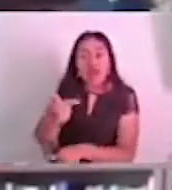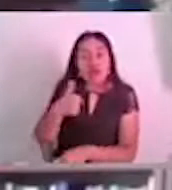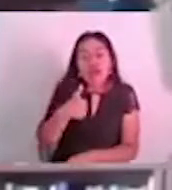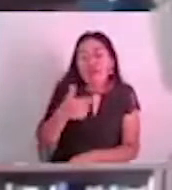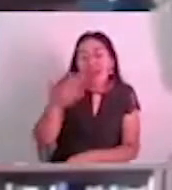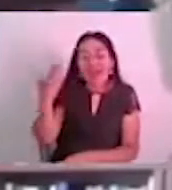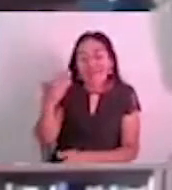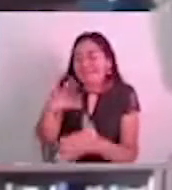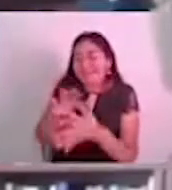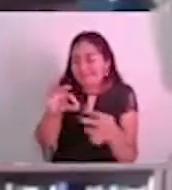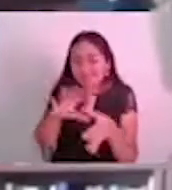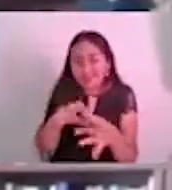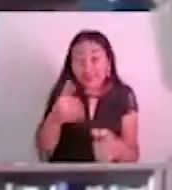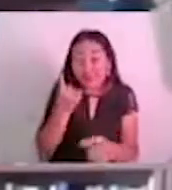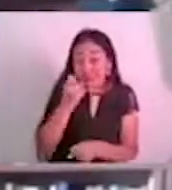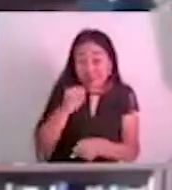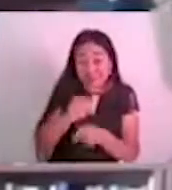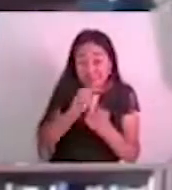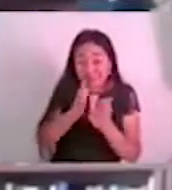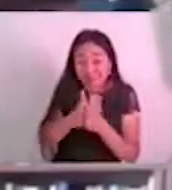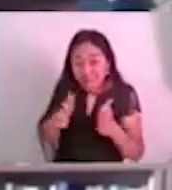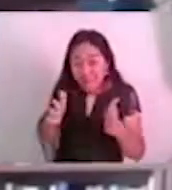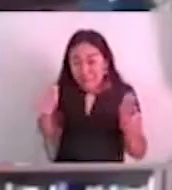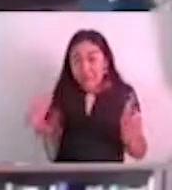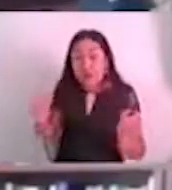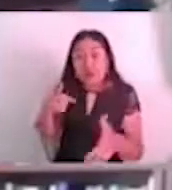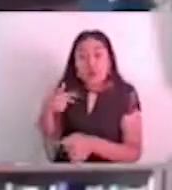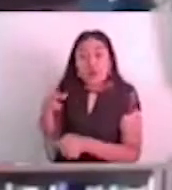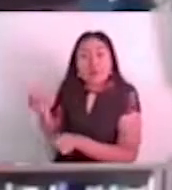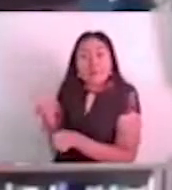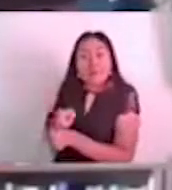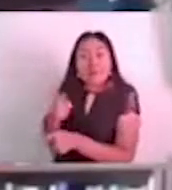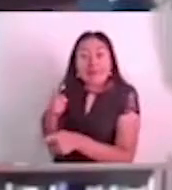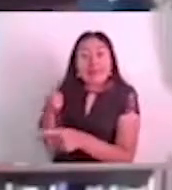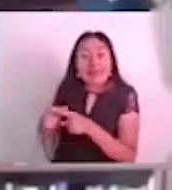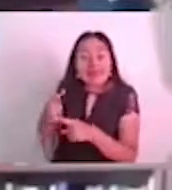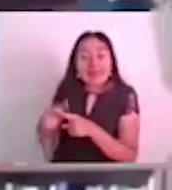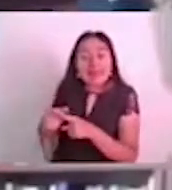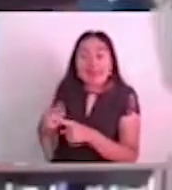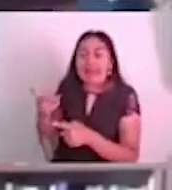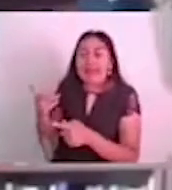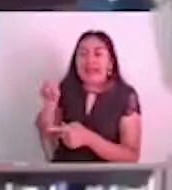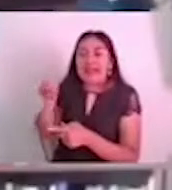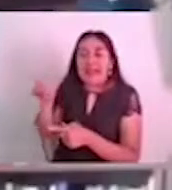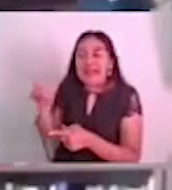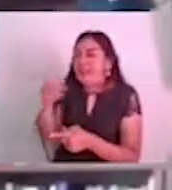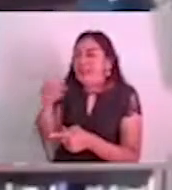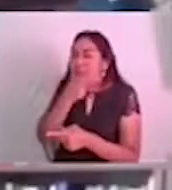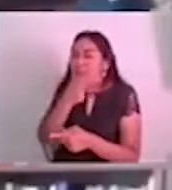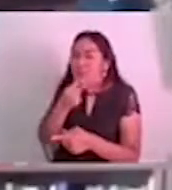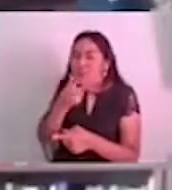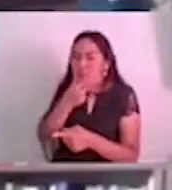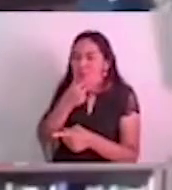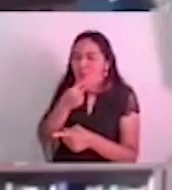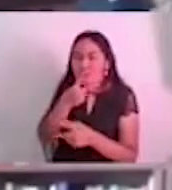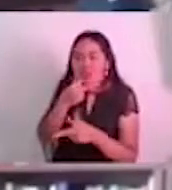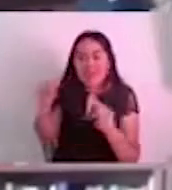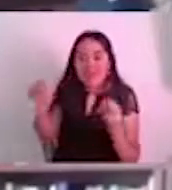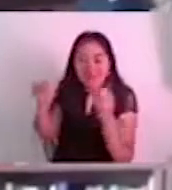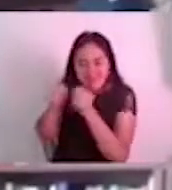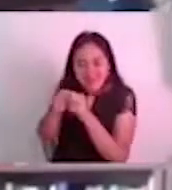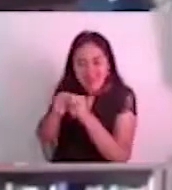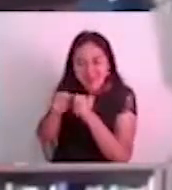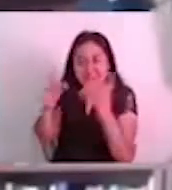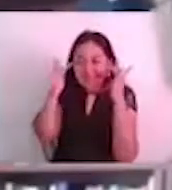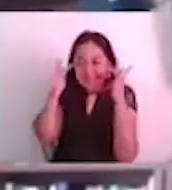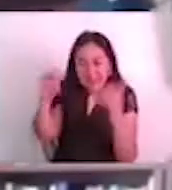de descubrimiento, invité al padre de San Miguel del Milagro, que es el santuario que está allí pegadito, pegadito, pegadito a la zona arqueológica,